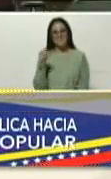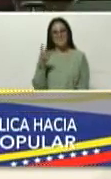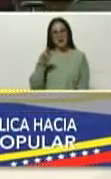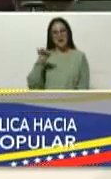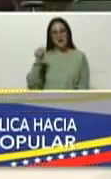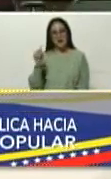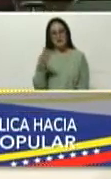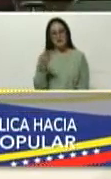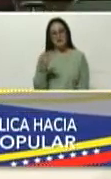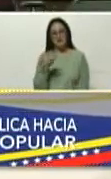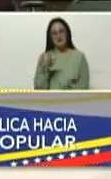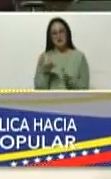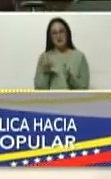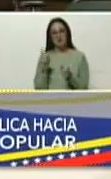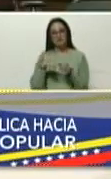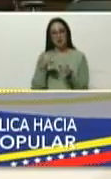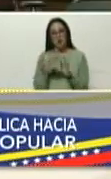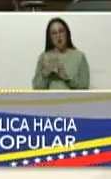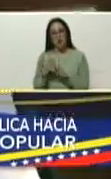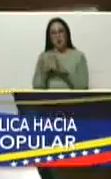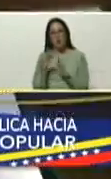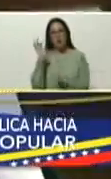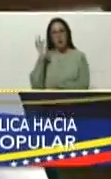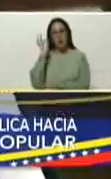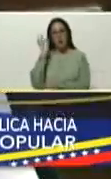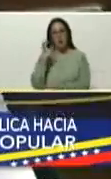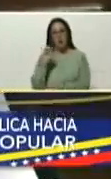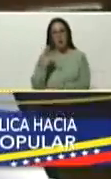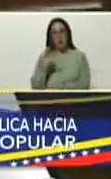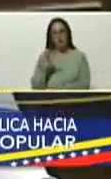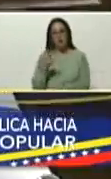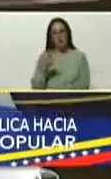Unidos por el Gigante, de Ocumare del Tuy.